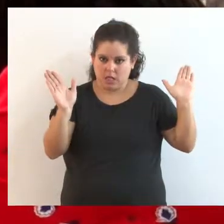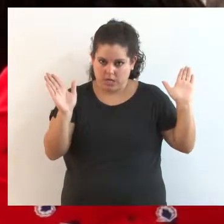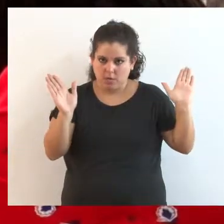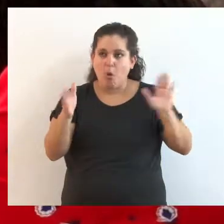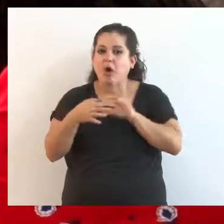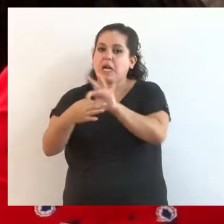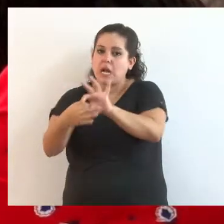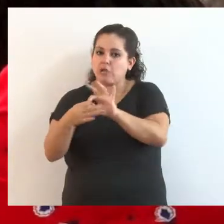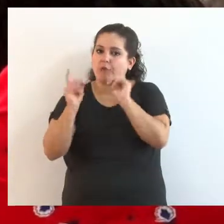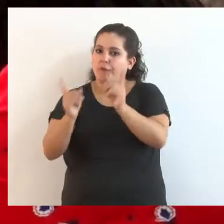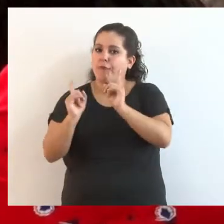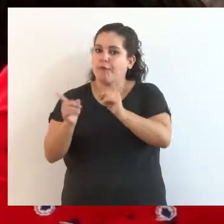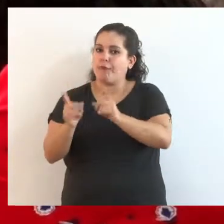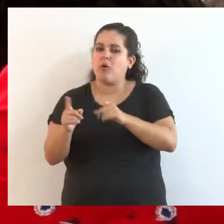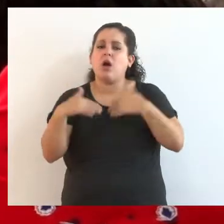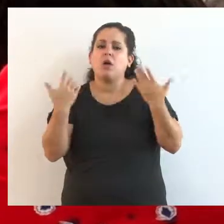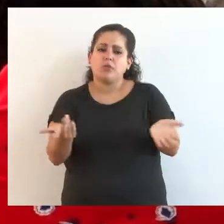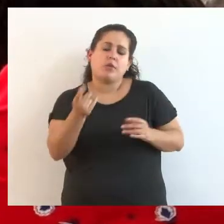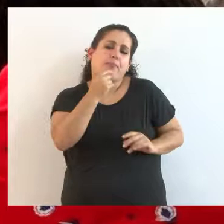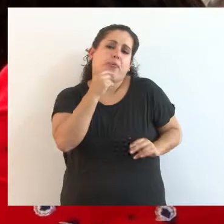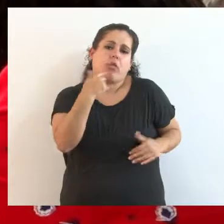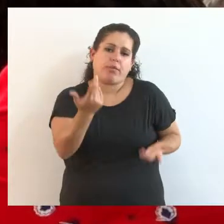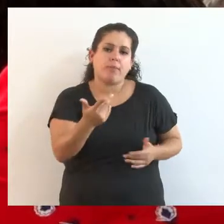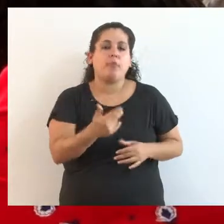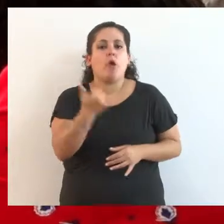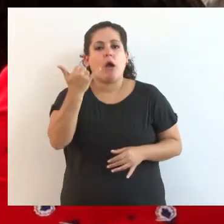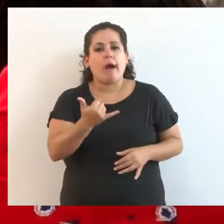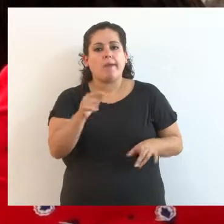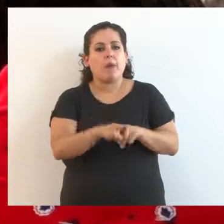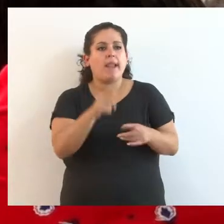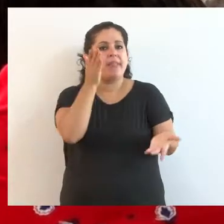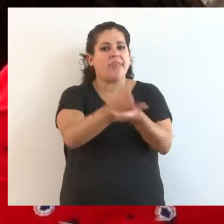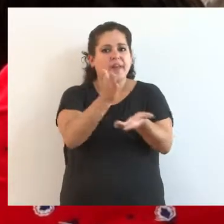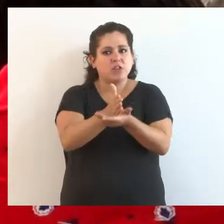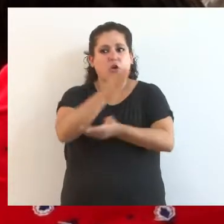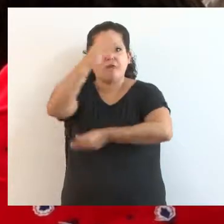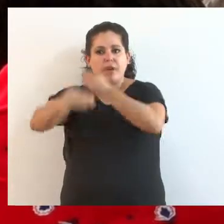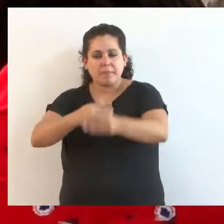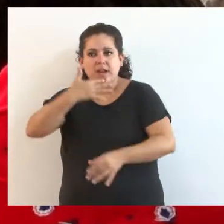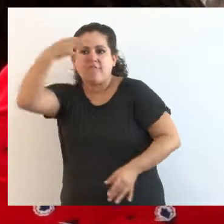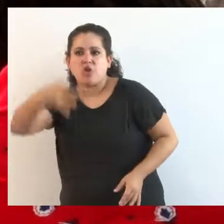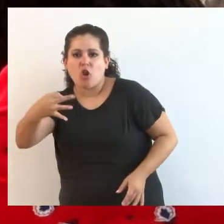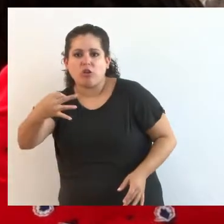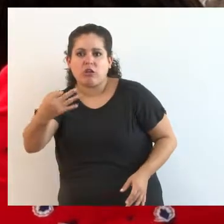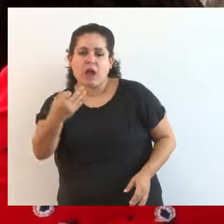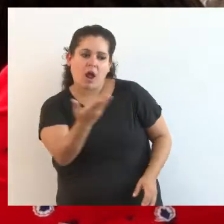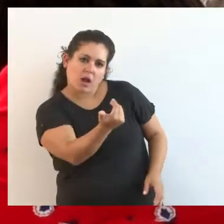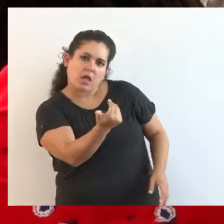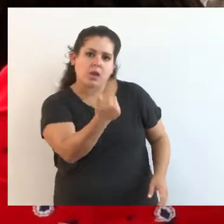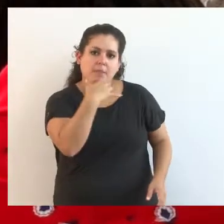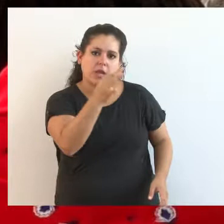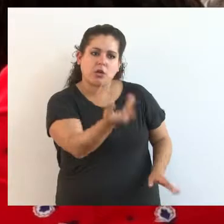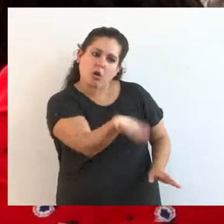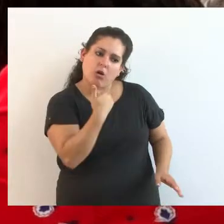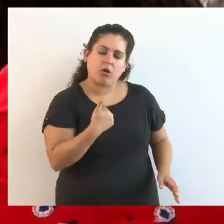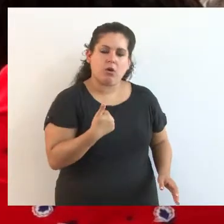perder relación con la familia biológica. ¿Qué hay con este hecho de que tiene bastante derecho la familia biológica de